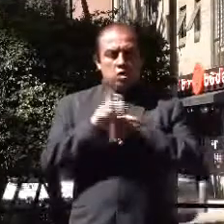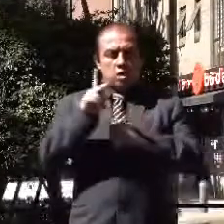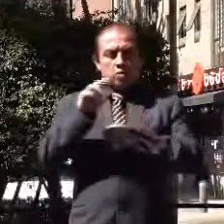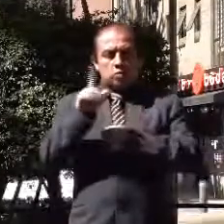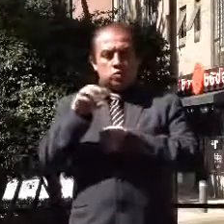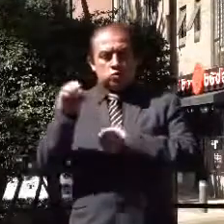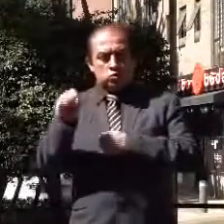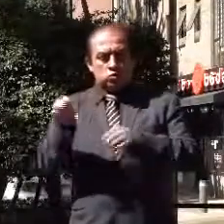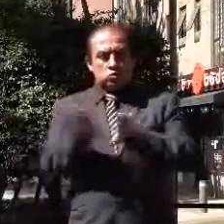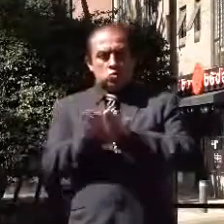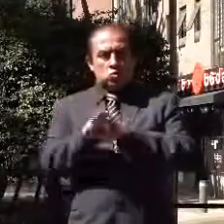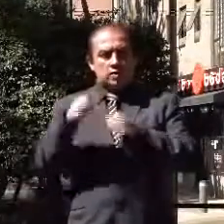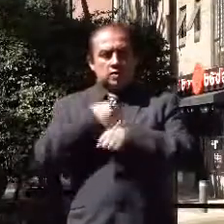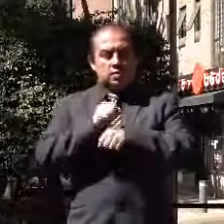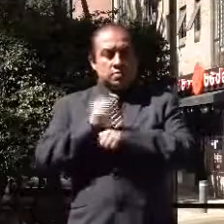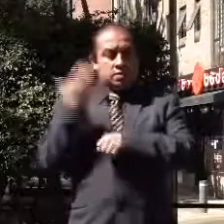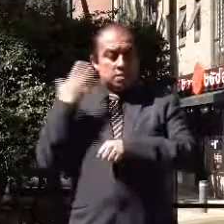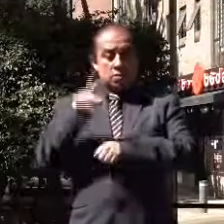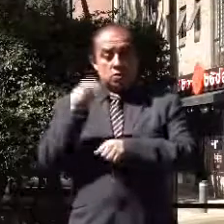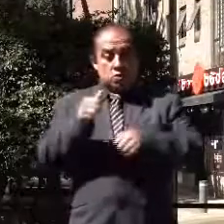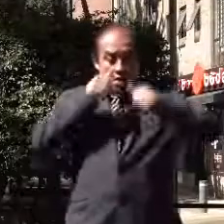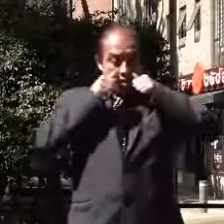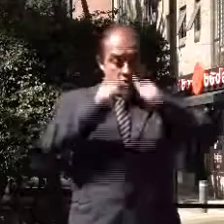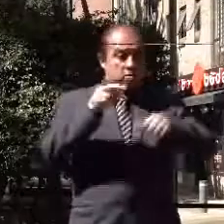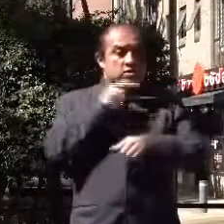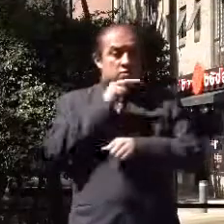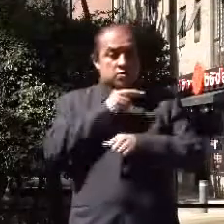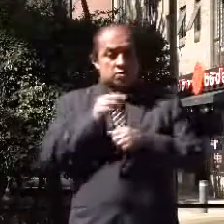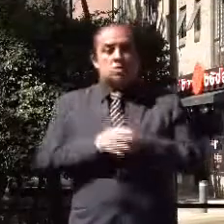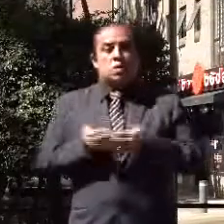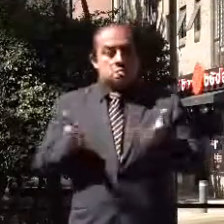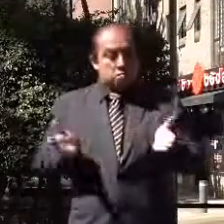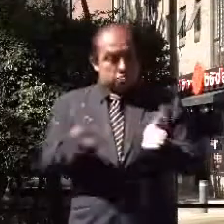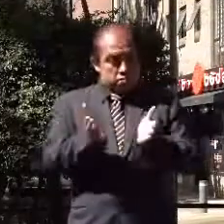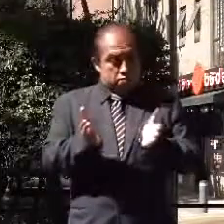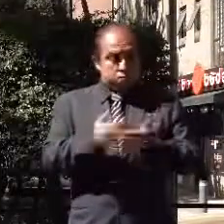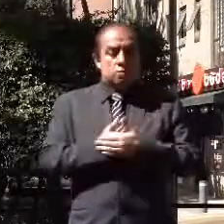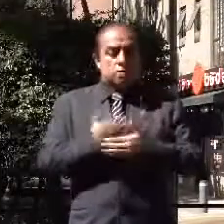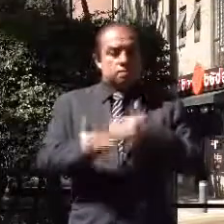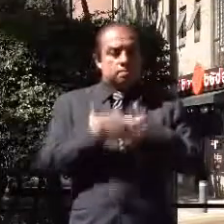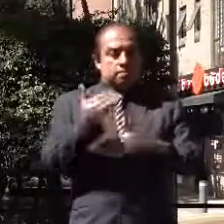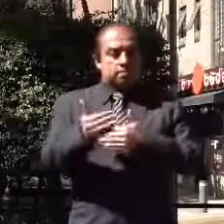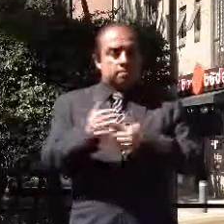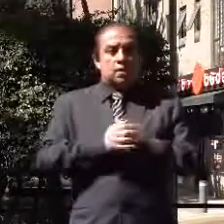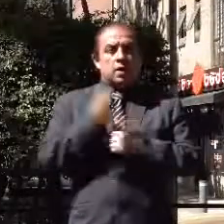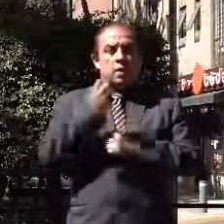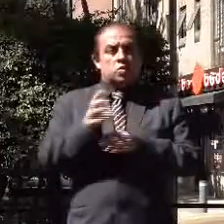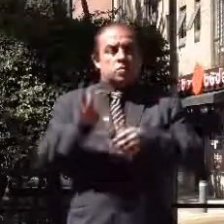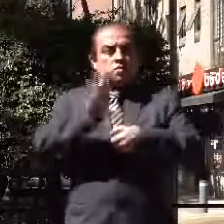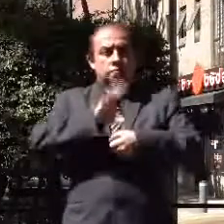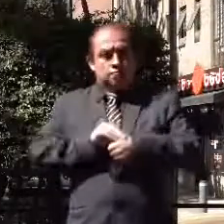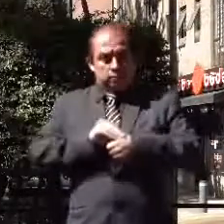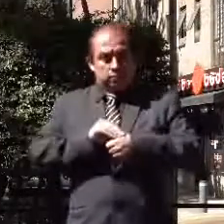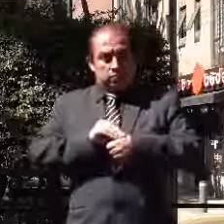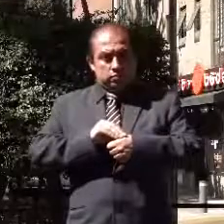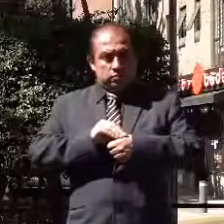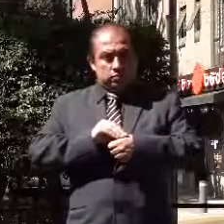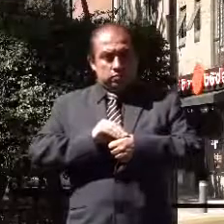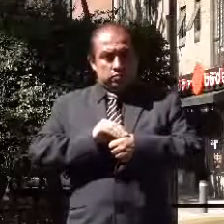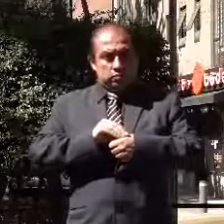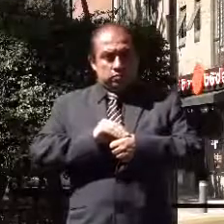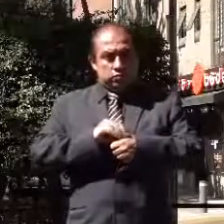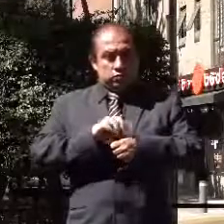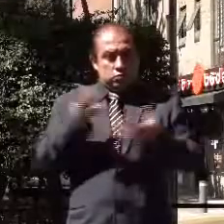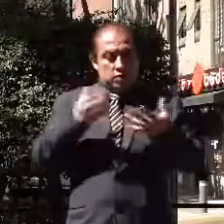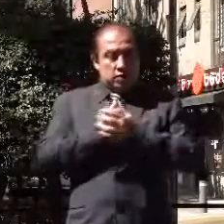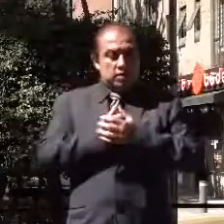la semana pasada. Pero lo hemos atendido rápido y salimos. O sea, nos ha permitido, o sea, voy a